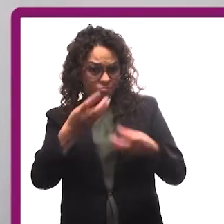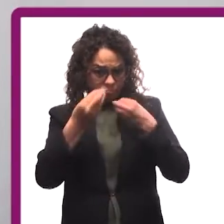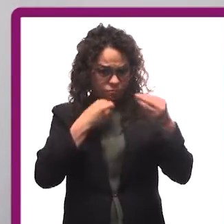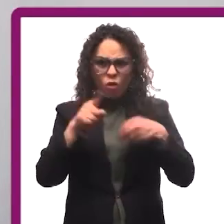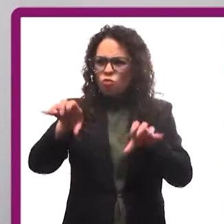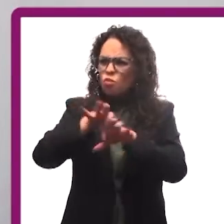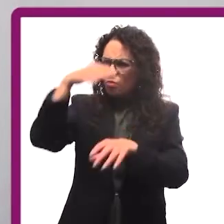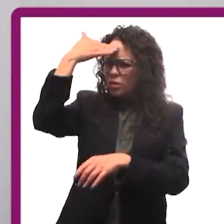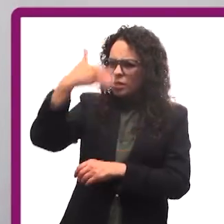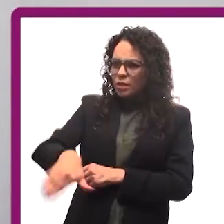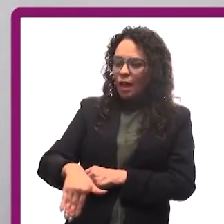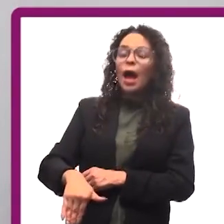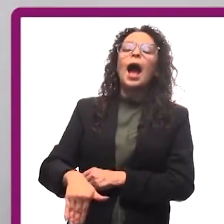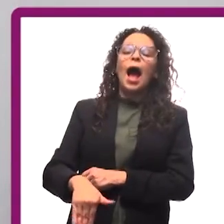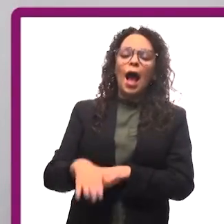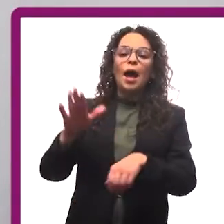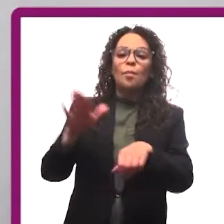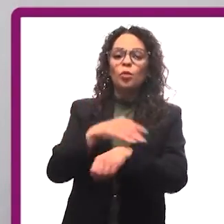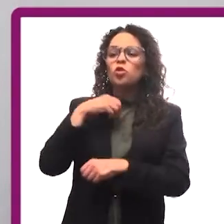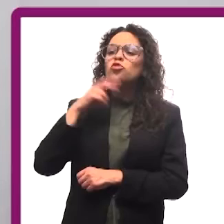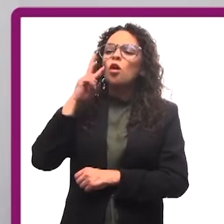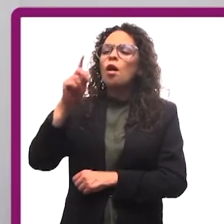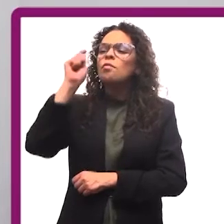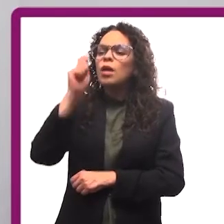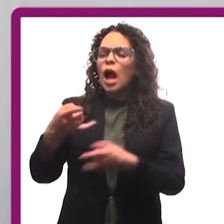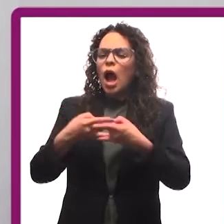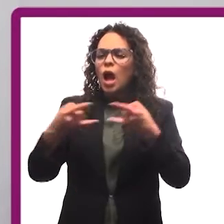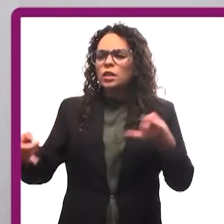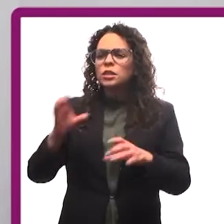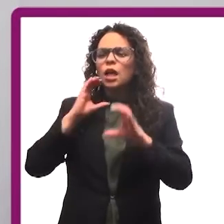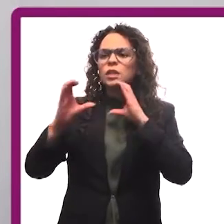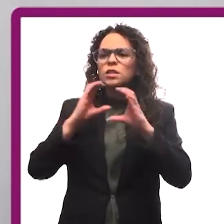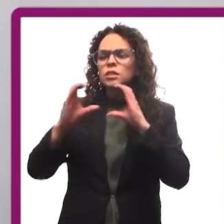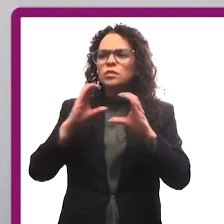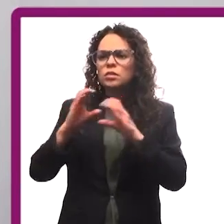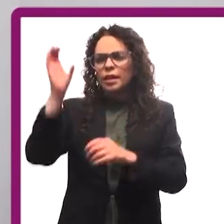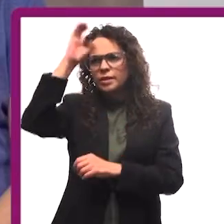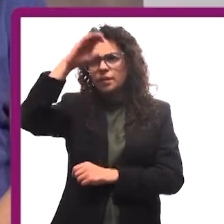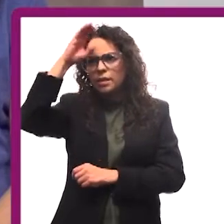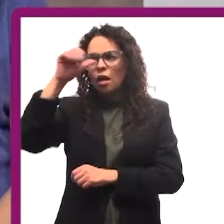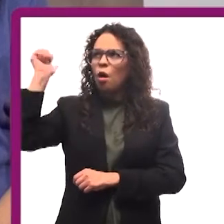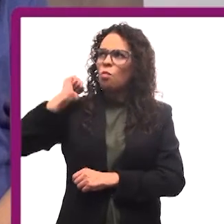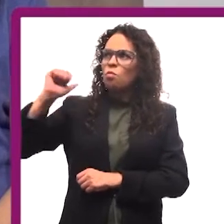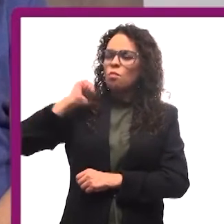que llegaste estaba viendo un documental de las ciencias de la comunicación en el siglo XX.